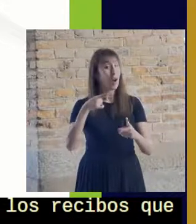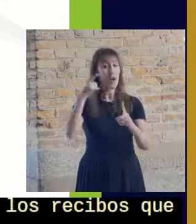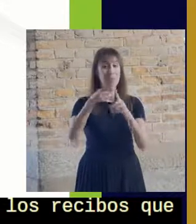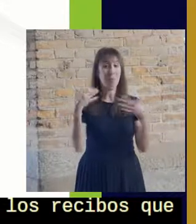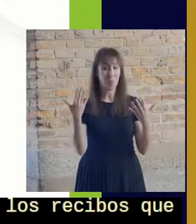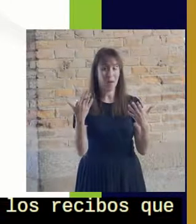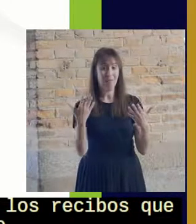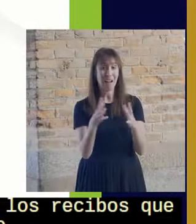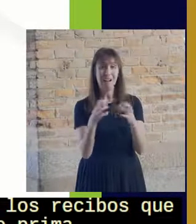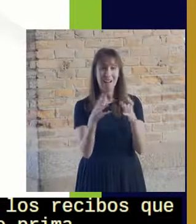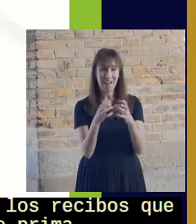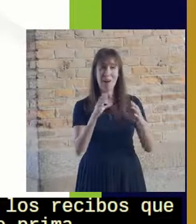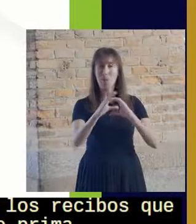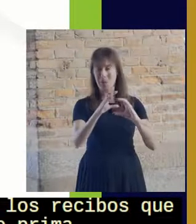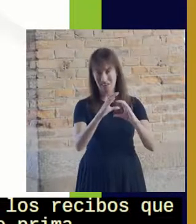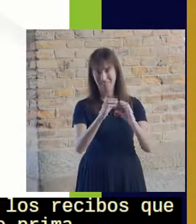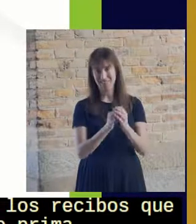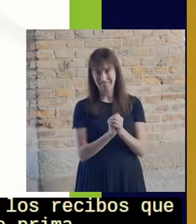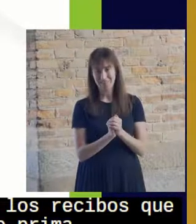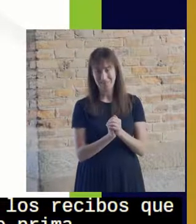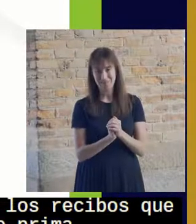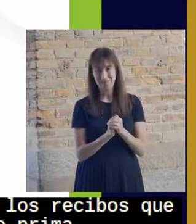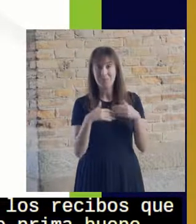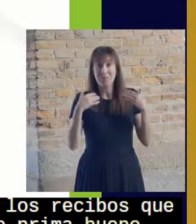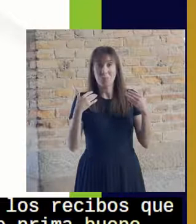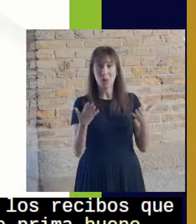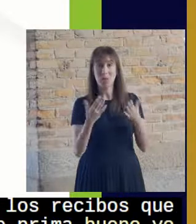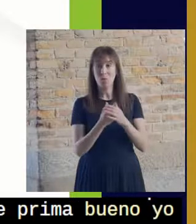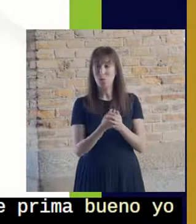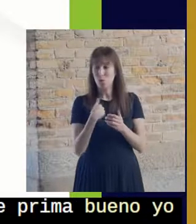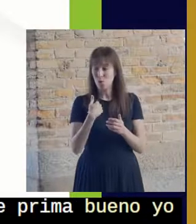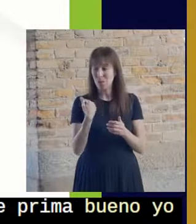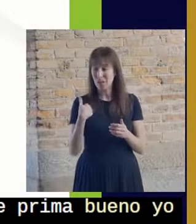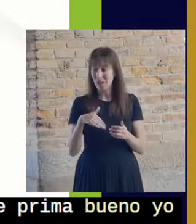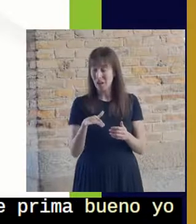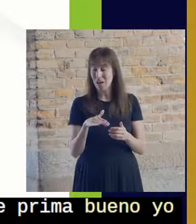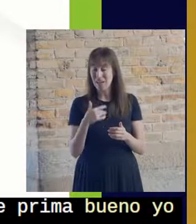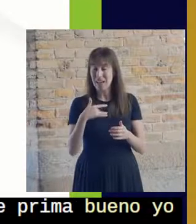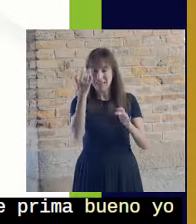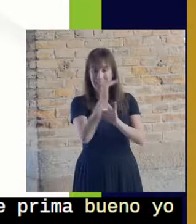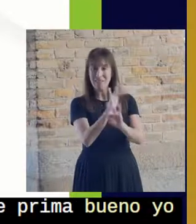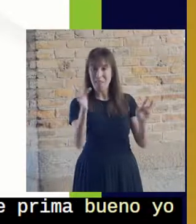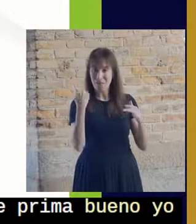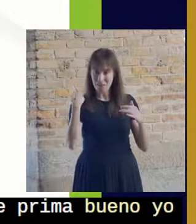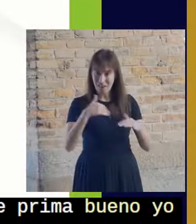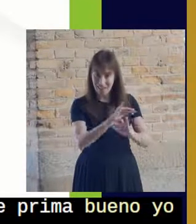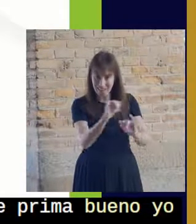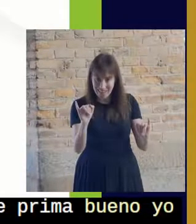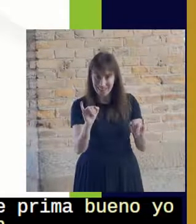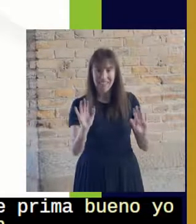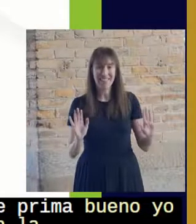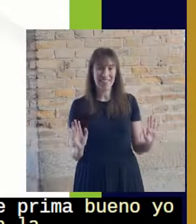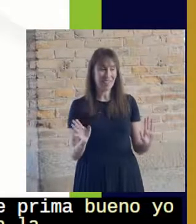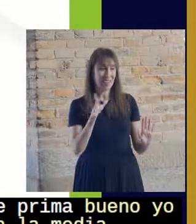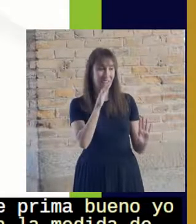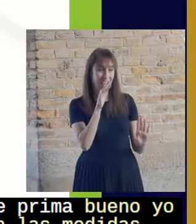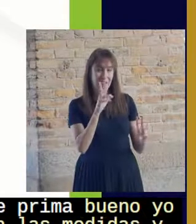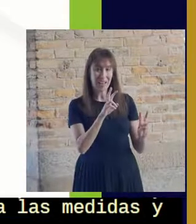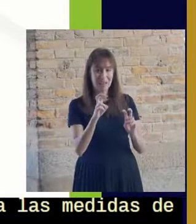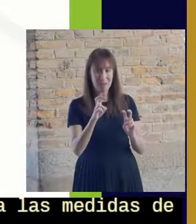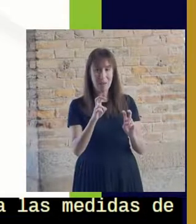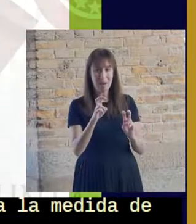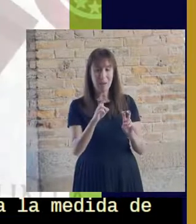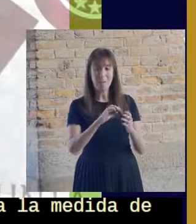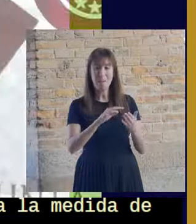que eso es lo que prima Bueno yo ya he hecho mi sensibilización Entonces vamos a la medidas de accesibilidad